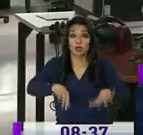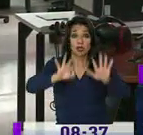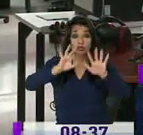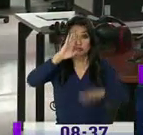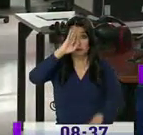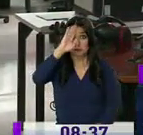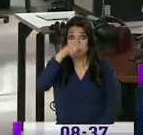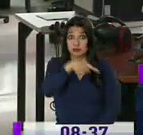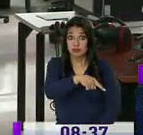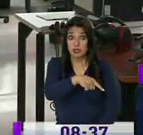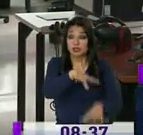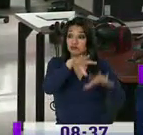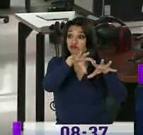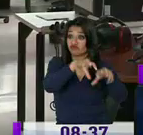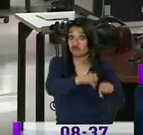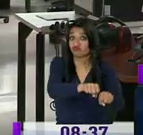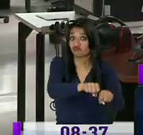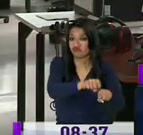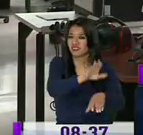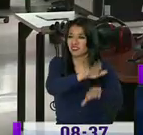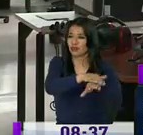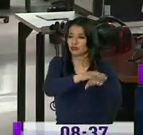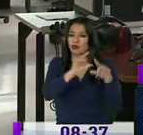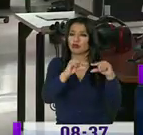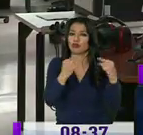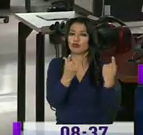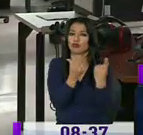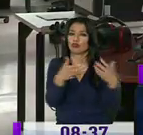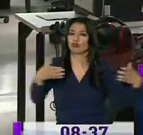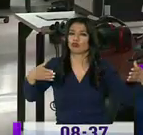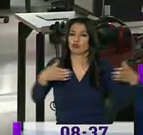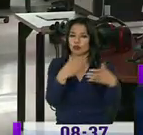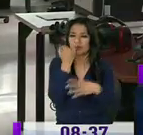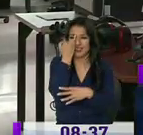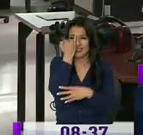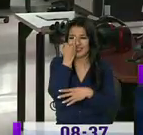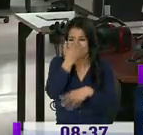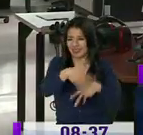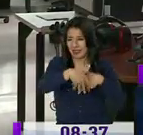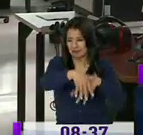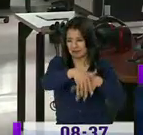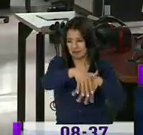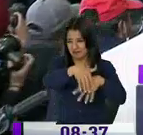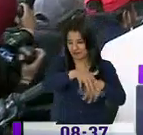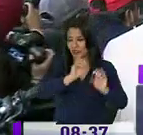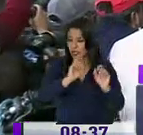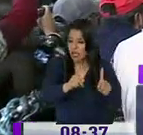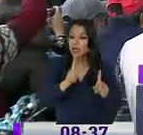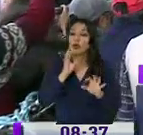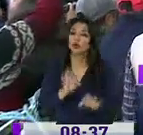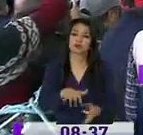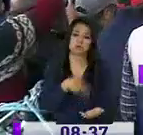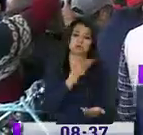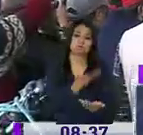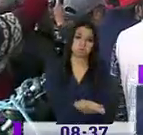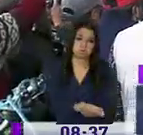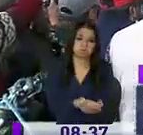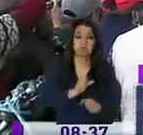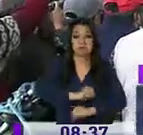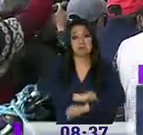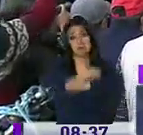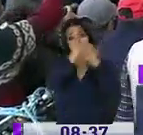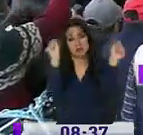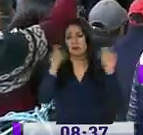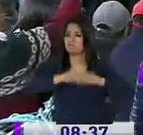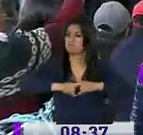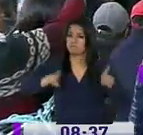habían sido retenidos por quienes estaban haciendo las manifestaciones de la CONAIE. Es así que en horas de la mañana decenas de medios